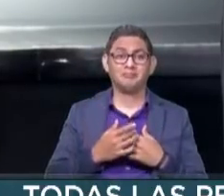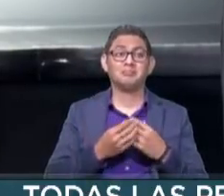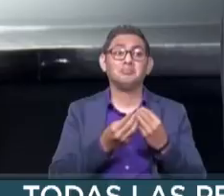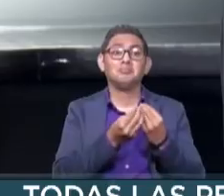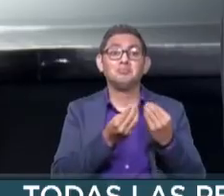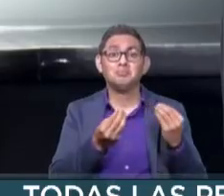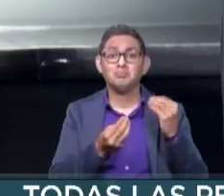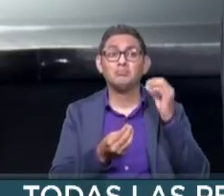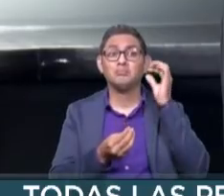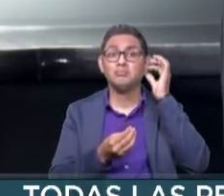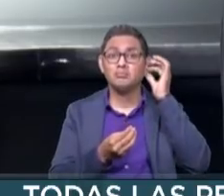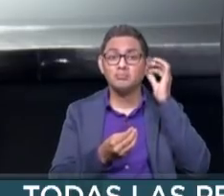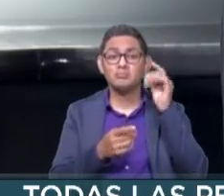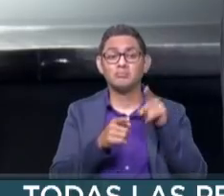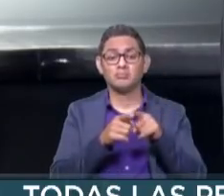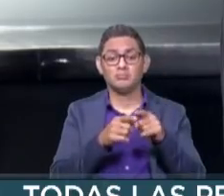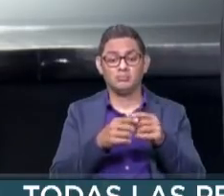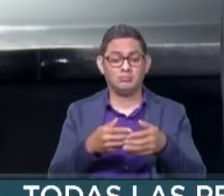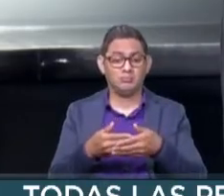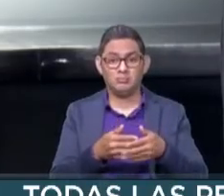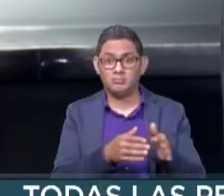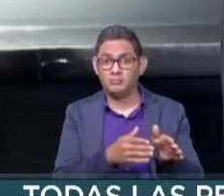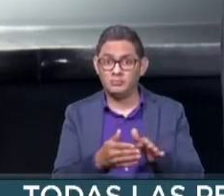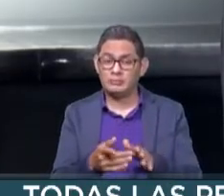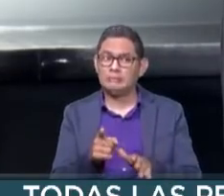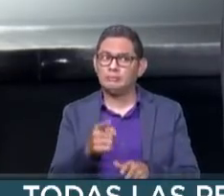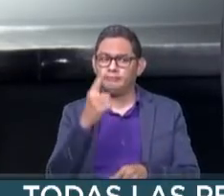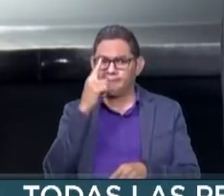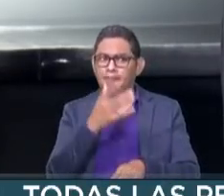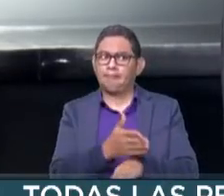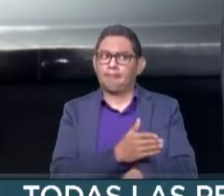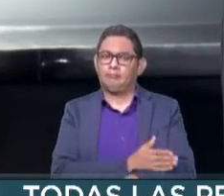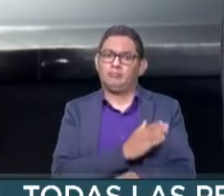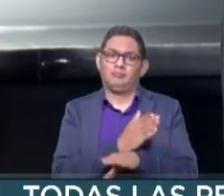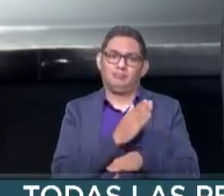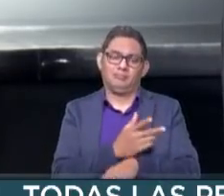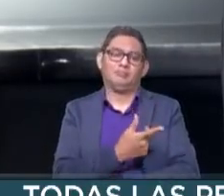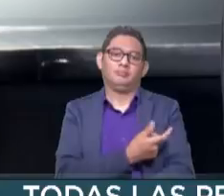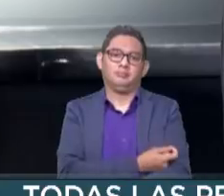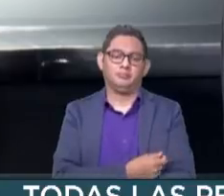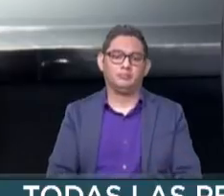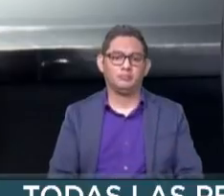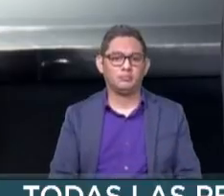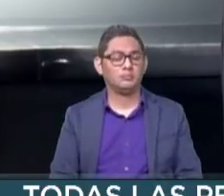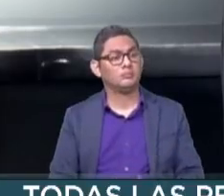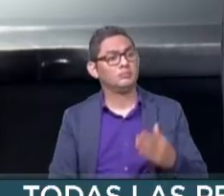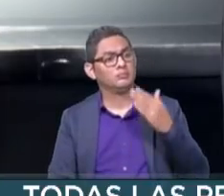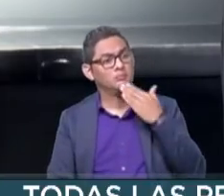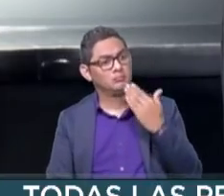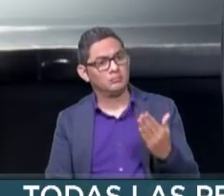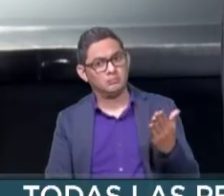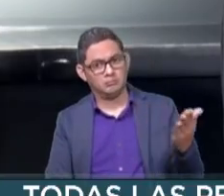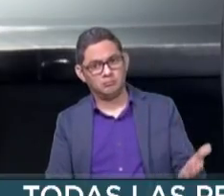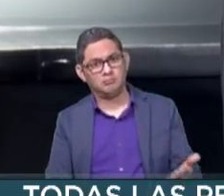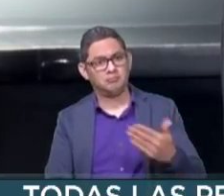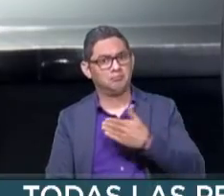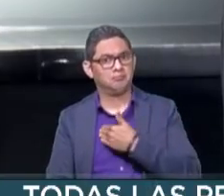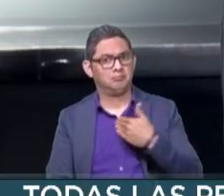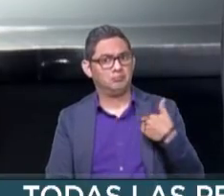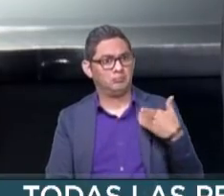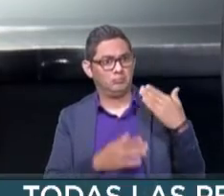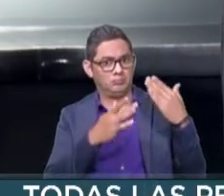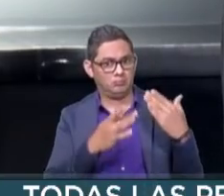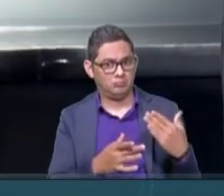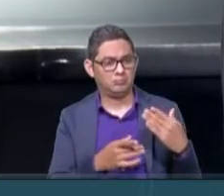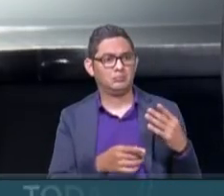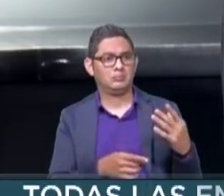y eso es algo a lo que estamos apuntando. Quiero agradecer al ministro de Salud por la atención que ha